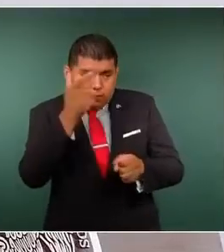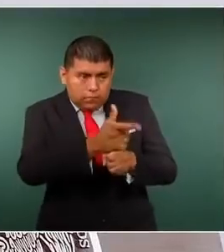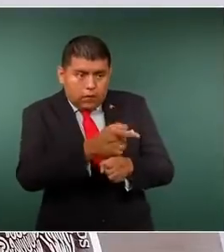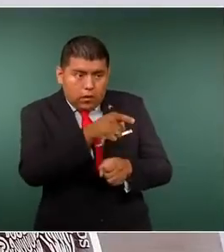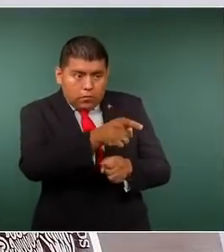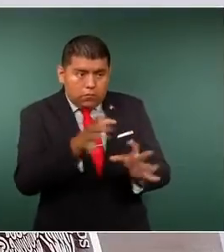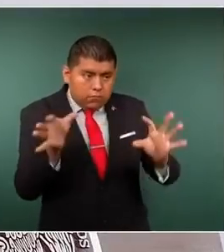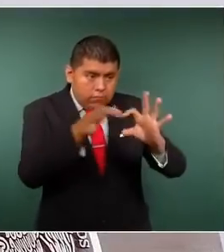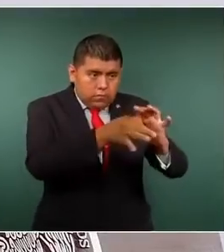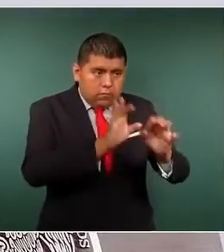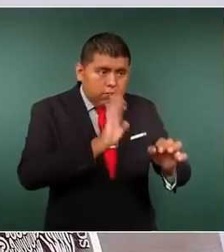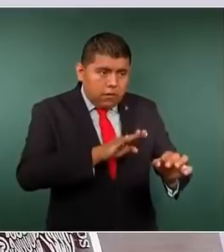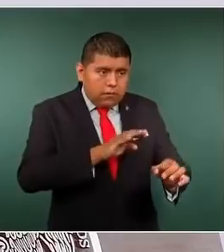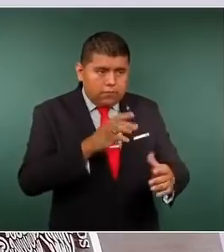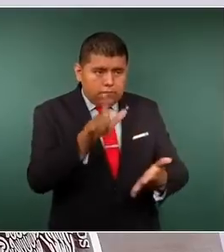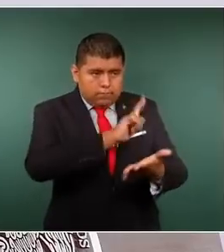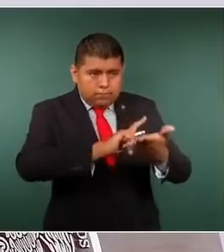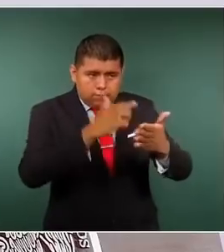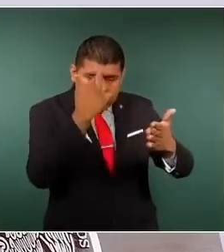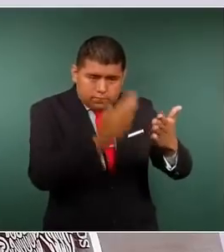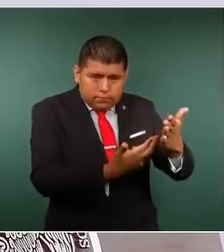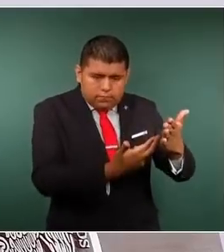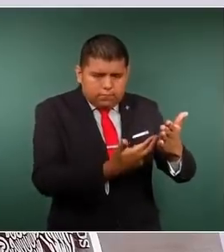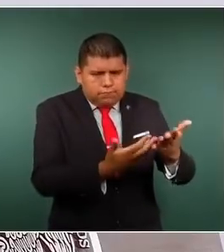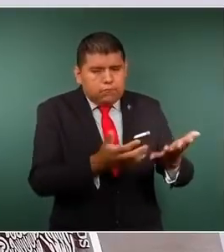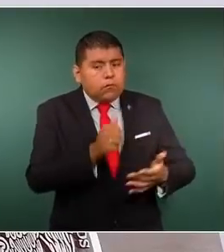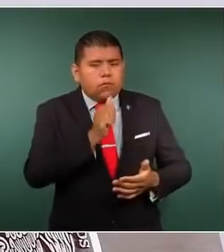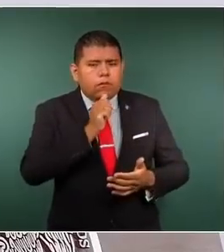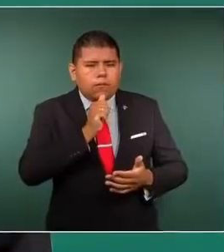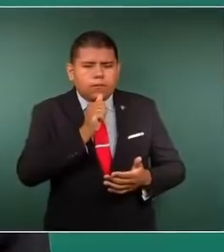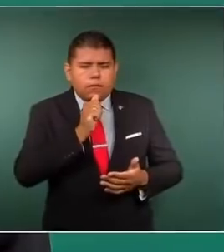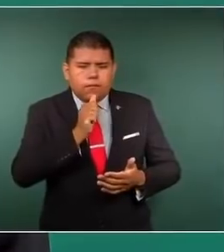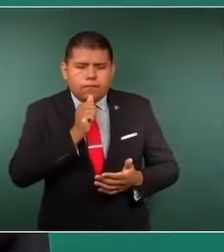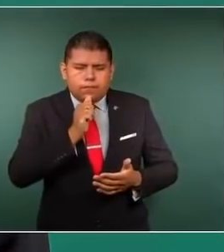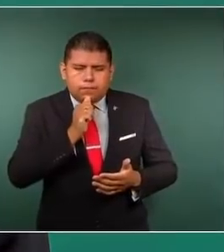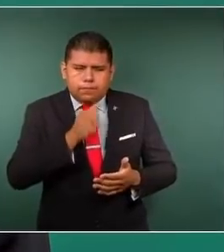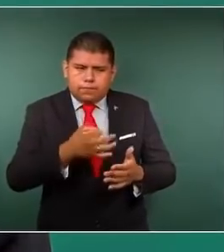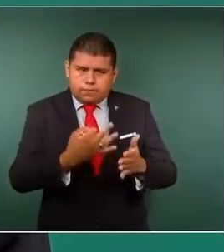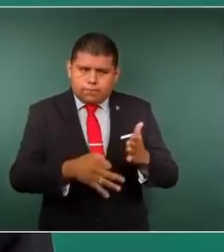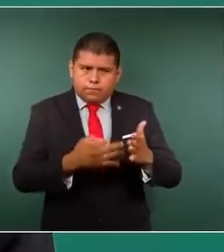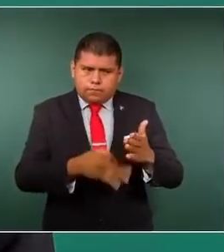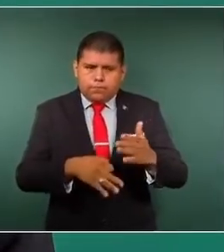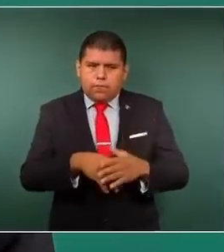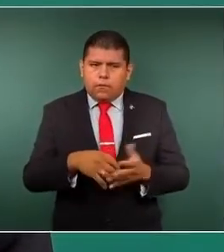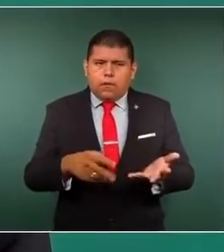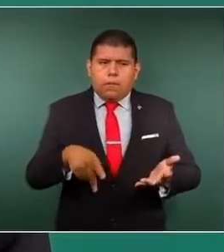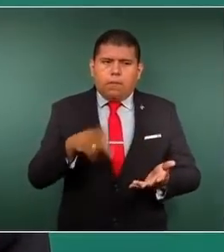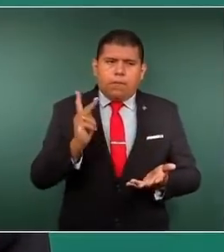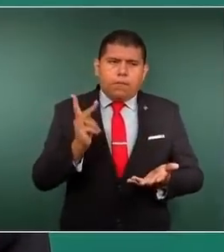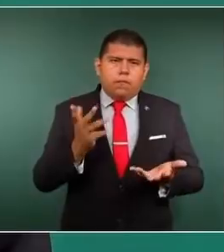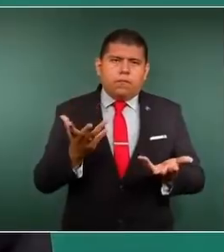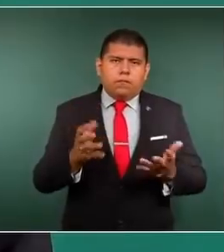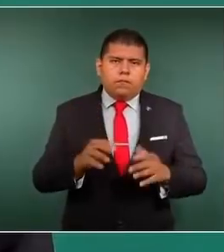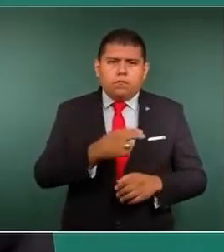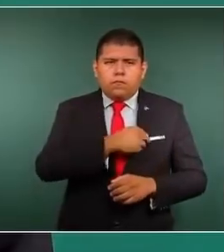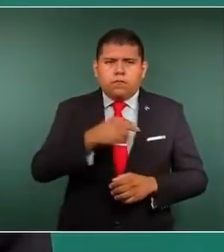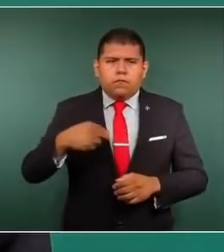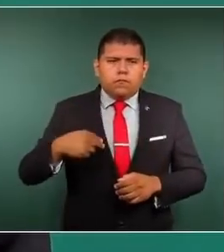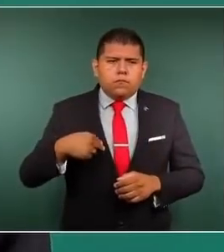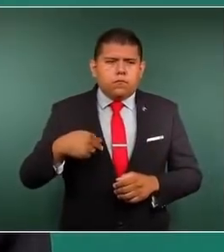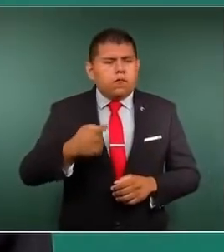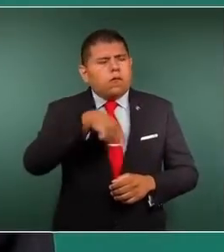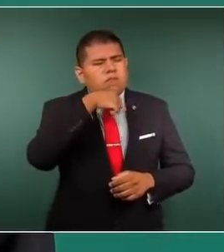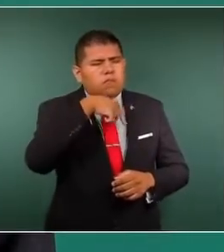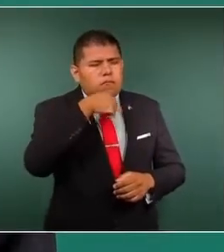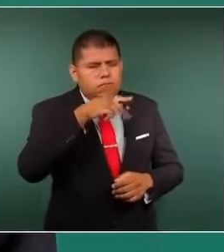alguna y regularidad en su desempeño pero no podemos ser ingenuos en